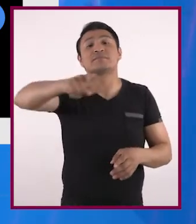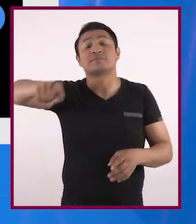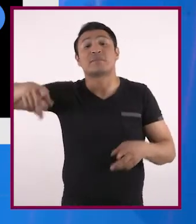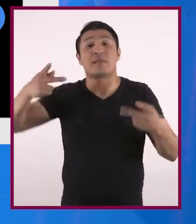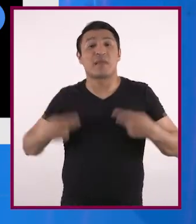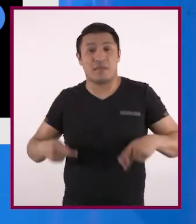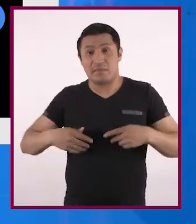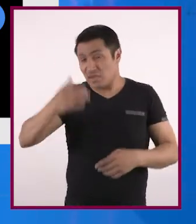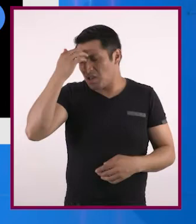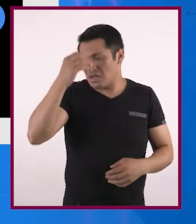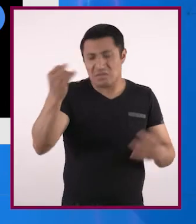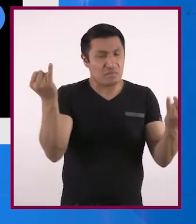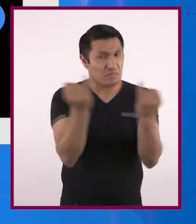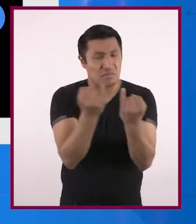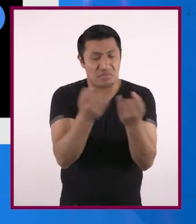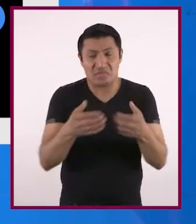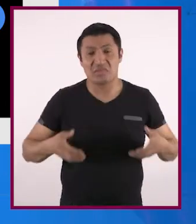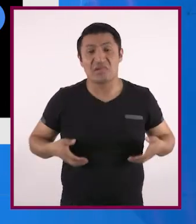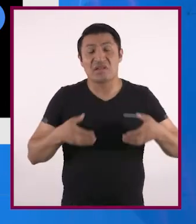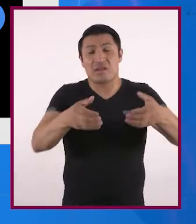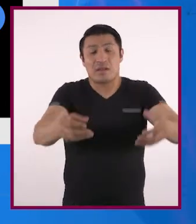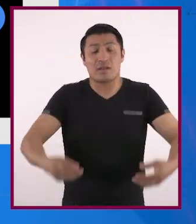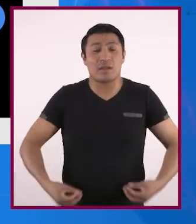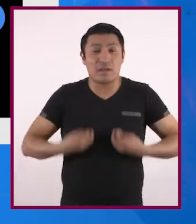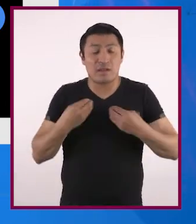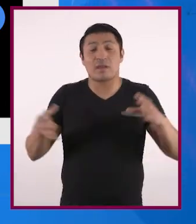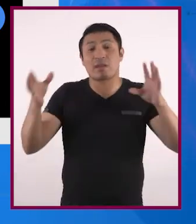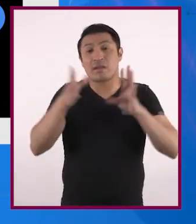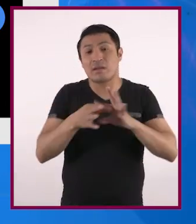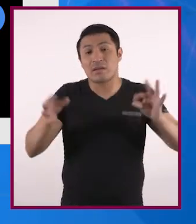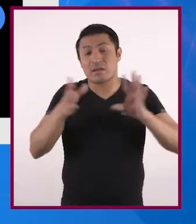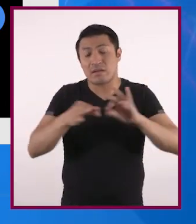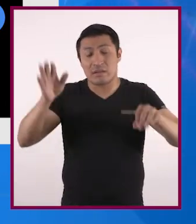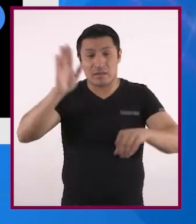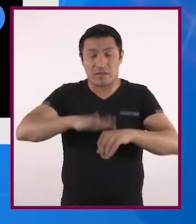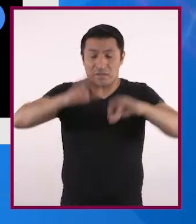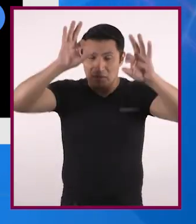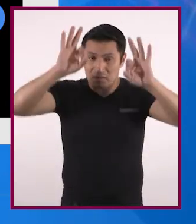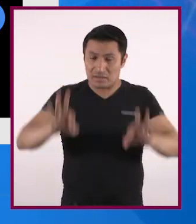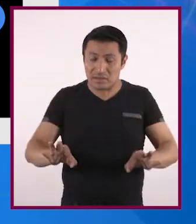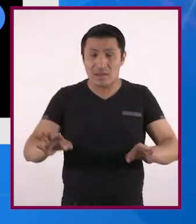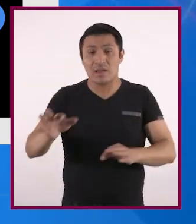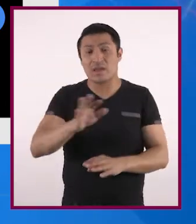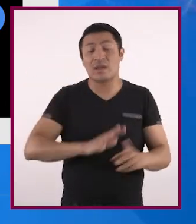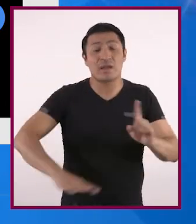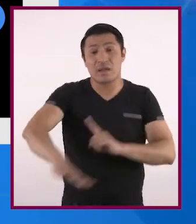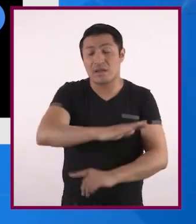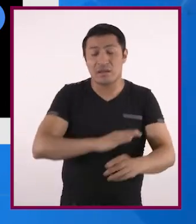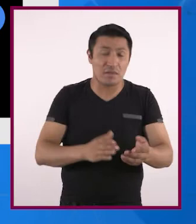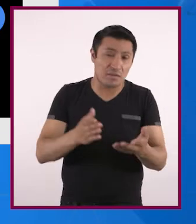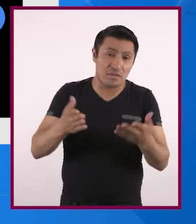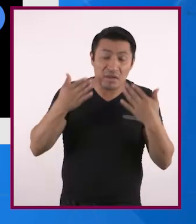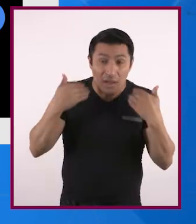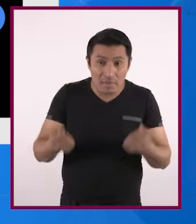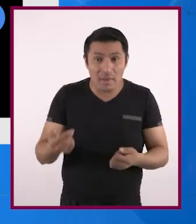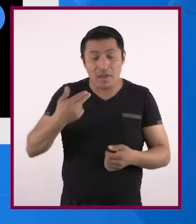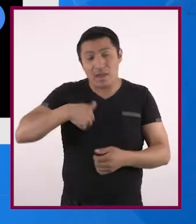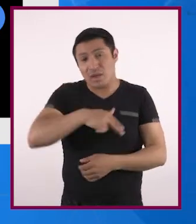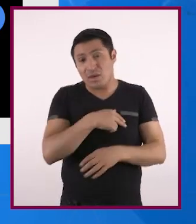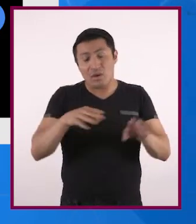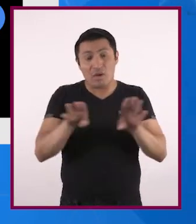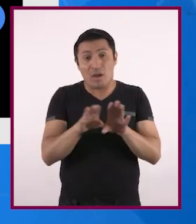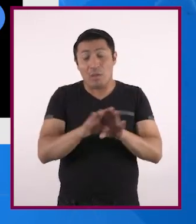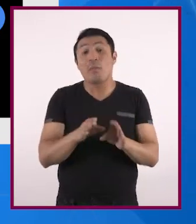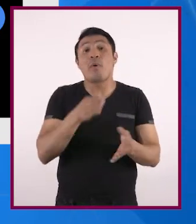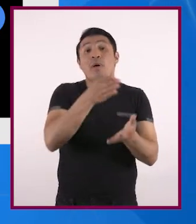personas que ubican que están en las mismas circunstancias, con una definición mucho más flexible, en un entorno mucho más flexible, digamos, sin que nosotros teóricamente